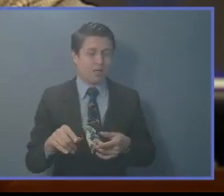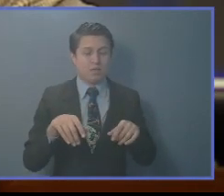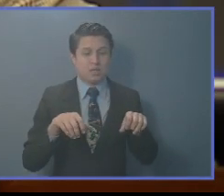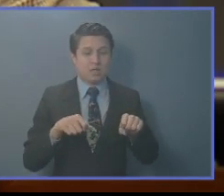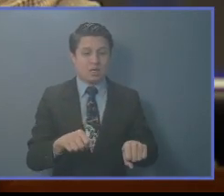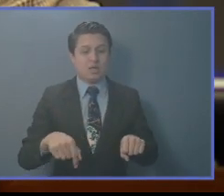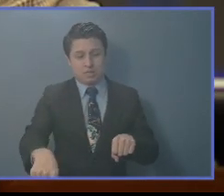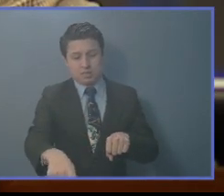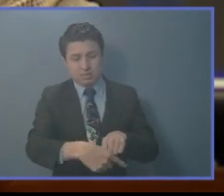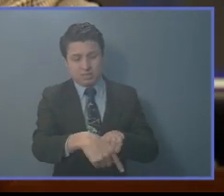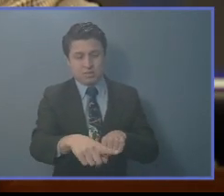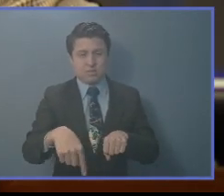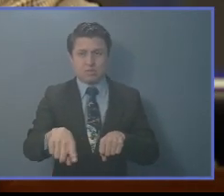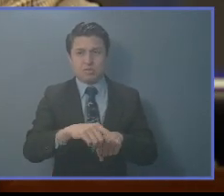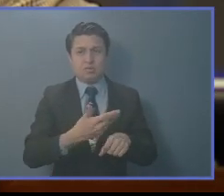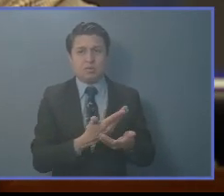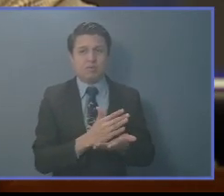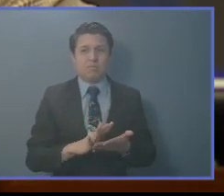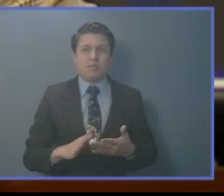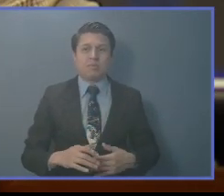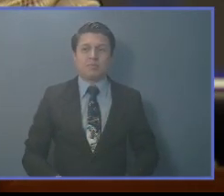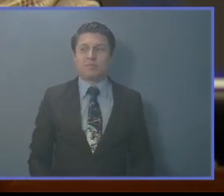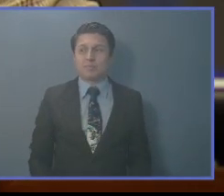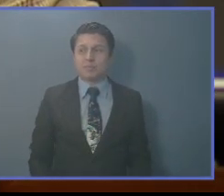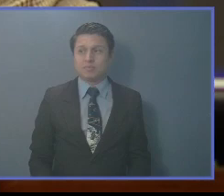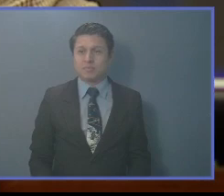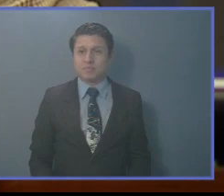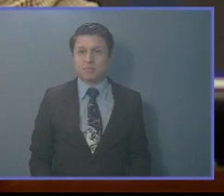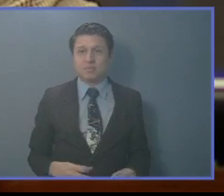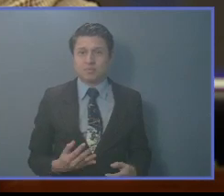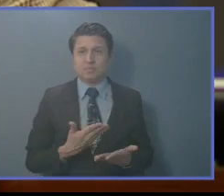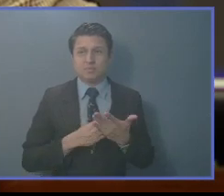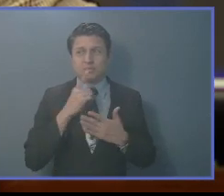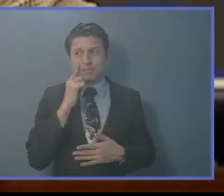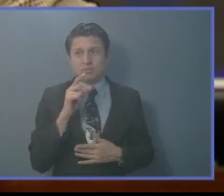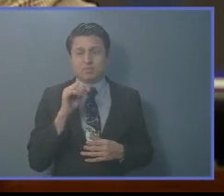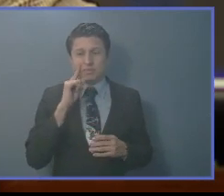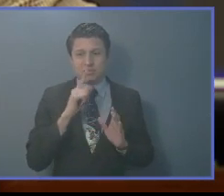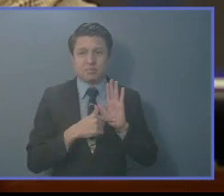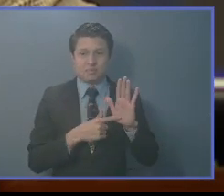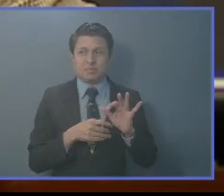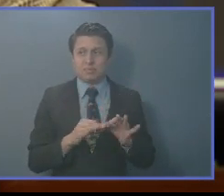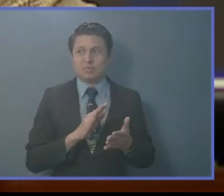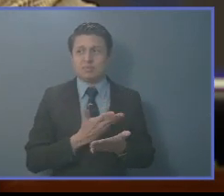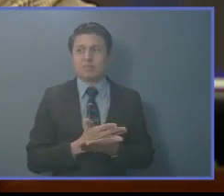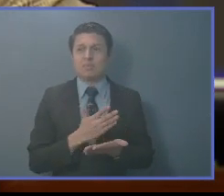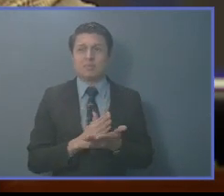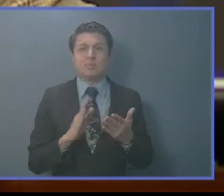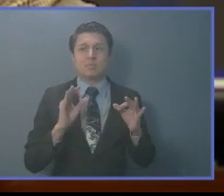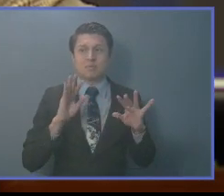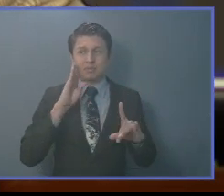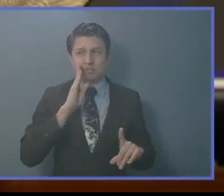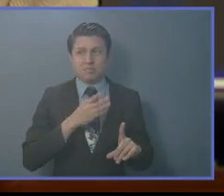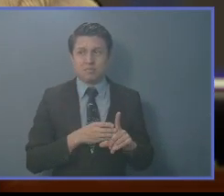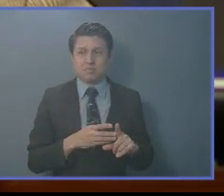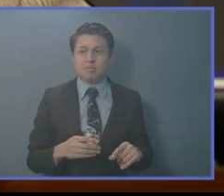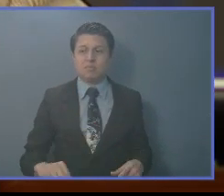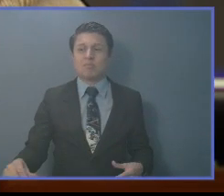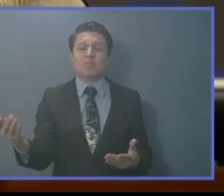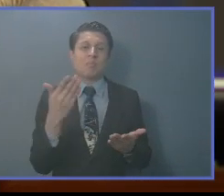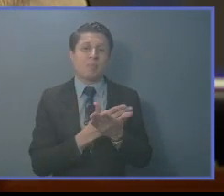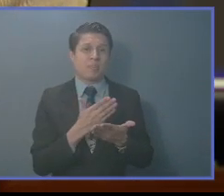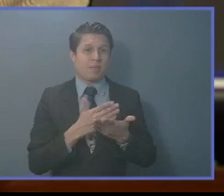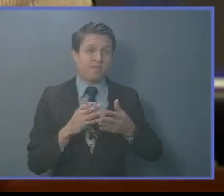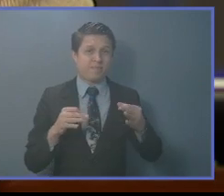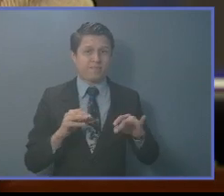caja y post cada hora. 27. Deberán promoverse compras en línea y entrega domiciliar. 28. Fomentar la modalidad de